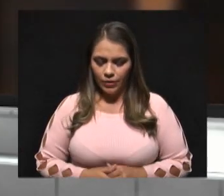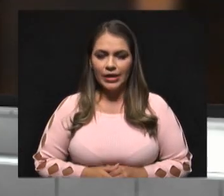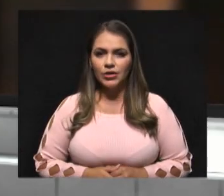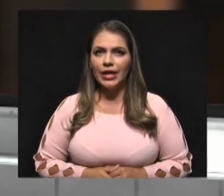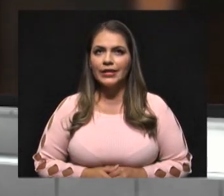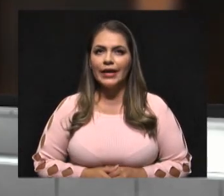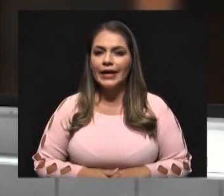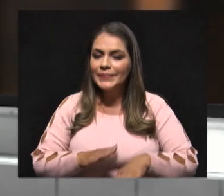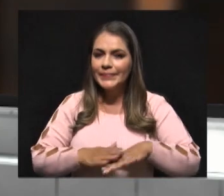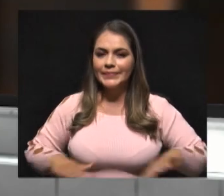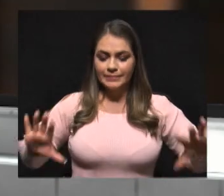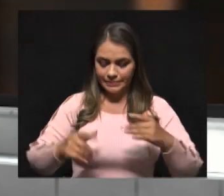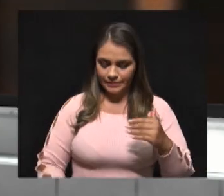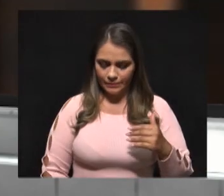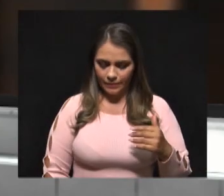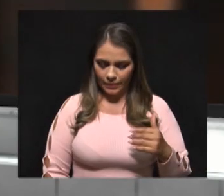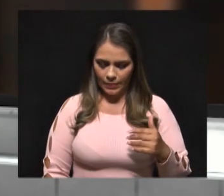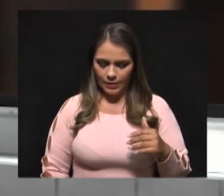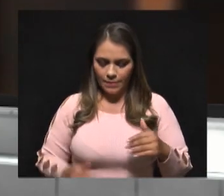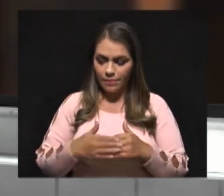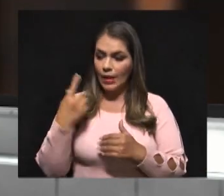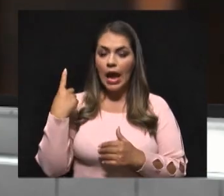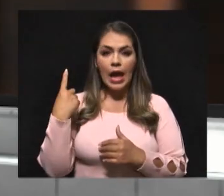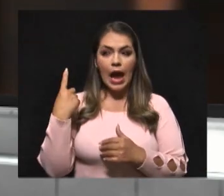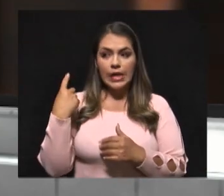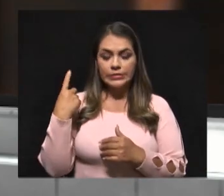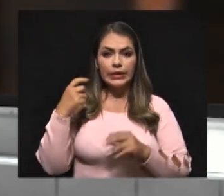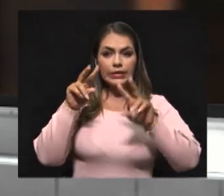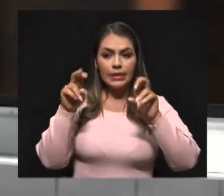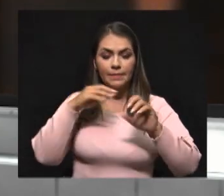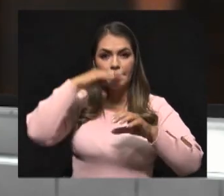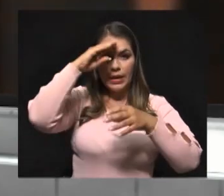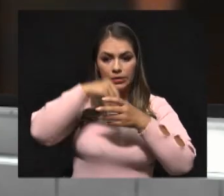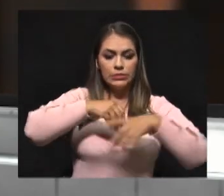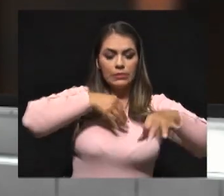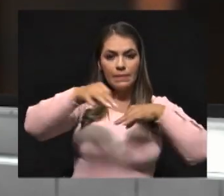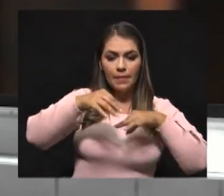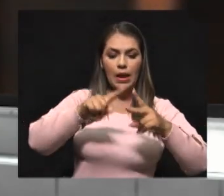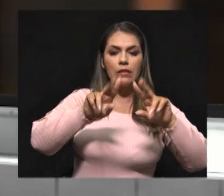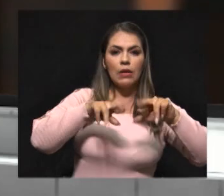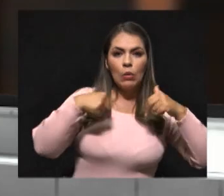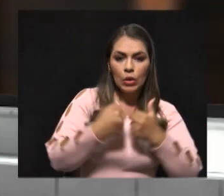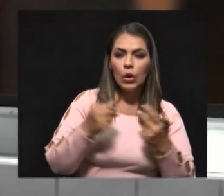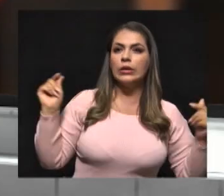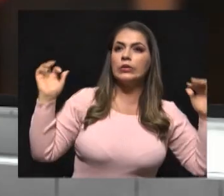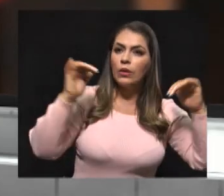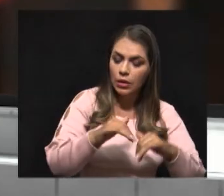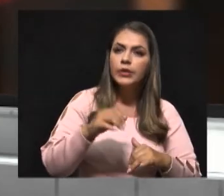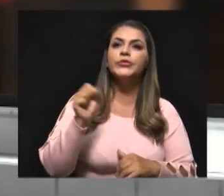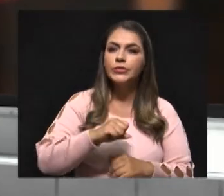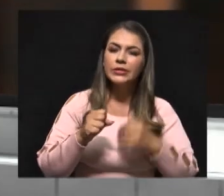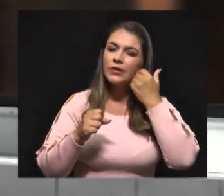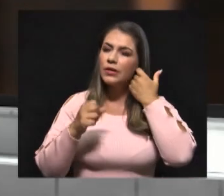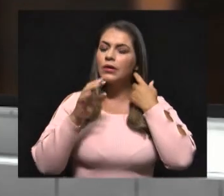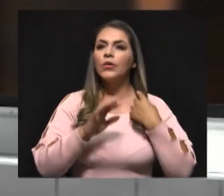desde ayer que es valioso en este punto aunque hablábamos de medellín y hablábamos del turismo de reuniones y los congresos y los eventos como